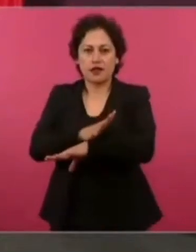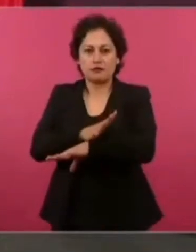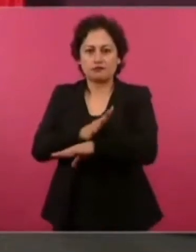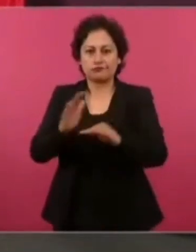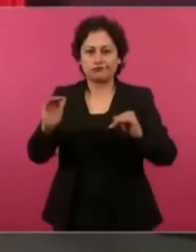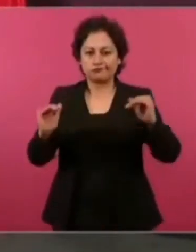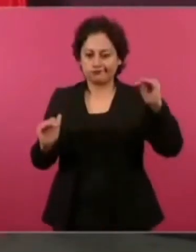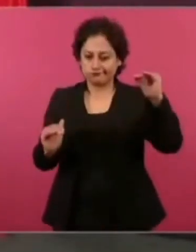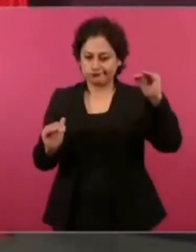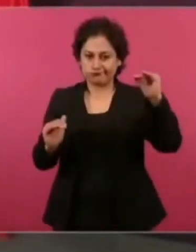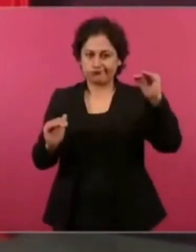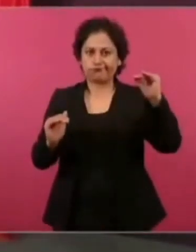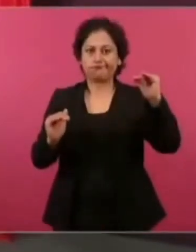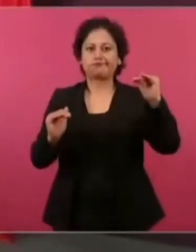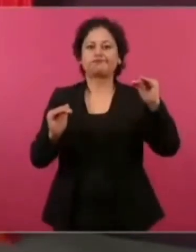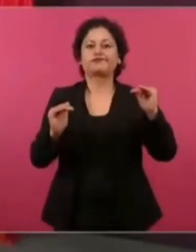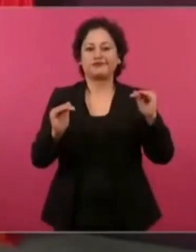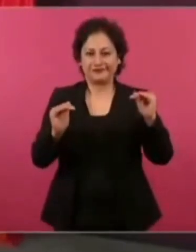Esto